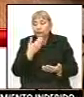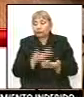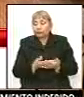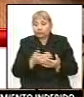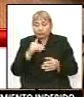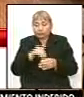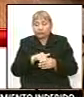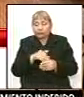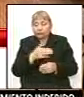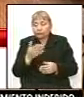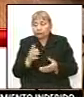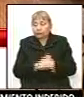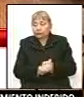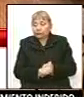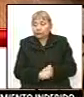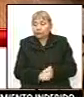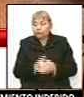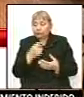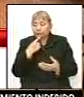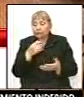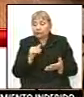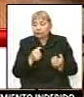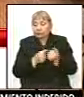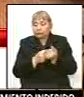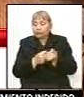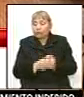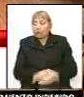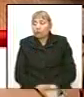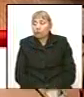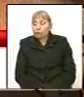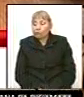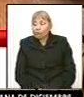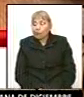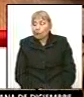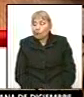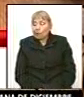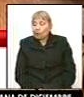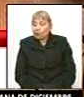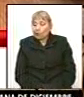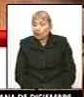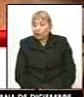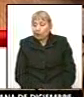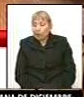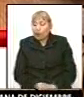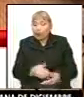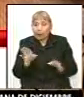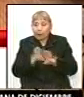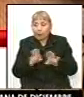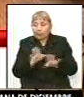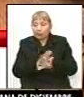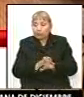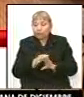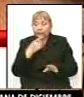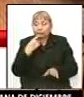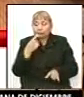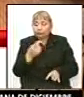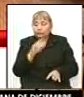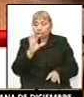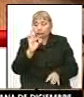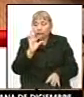votos de los colegas congresistas y estamos simplemente para apoyar. Gracias, presidente. Congresista, vamos a levantar la sesión, siendo